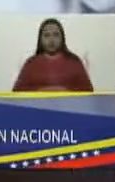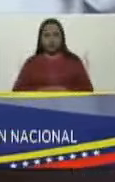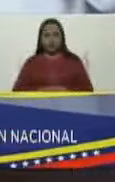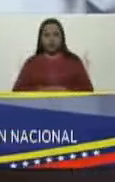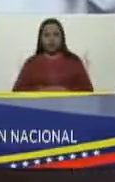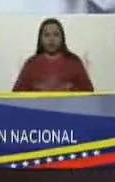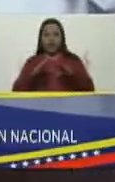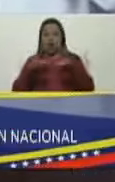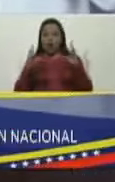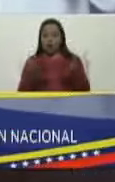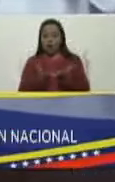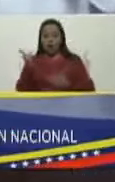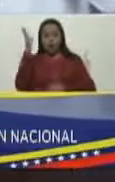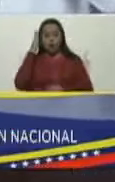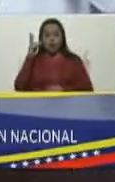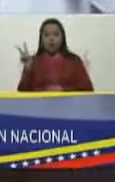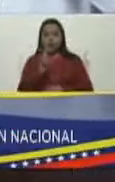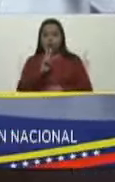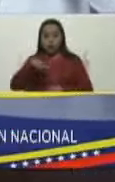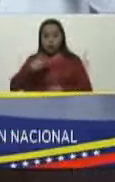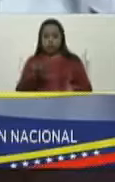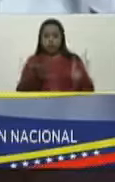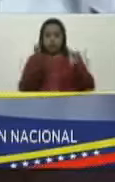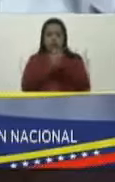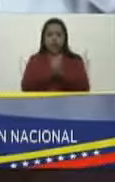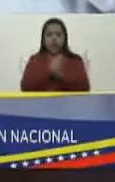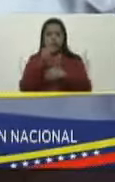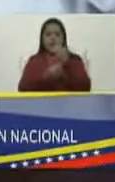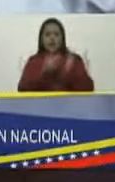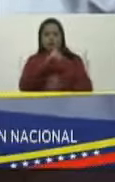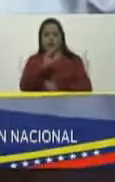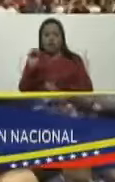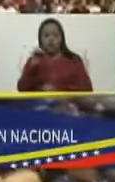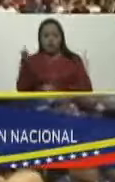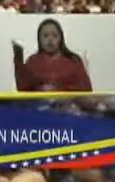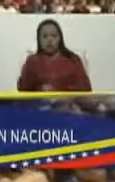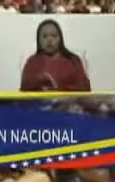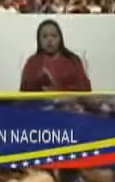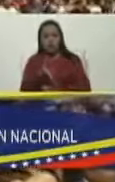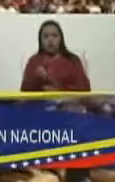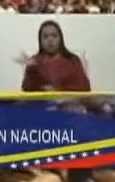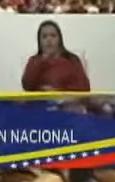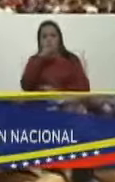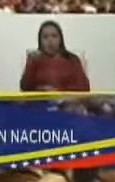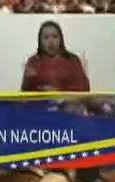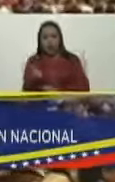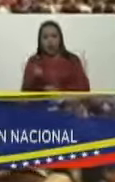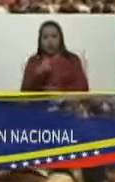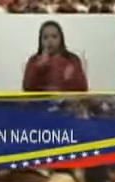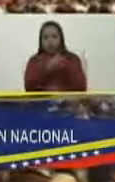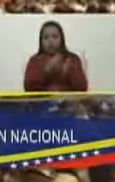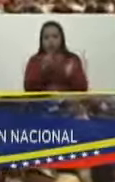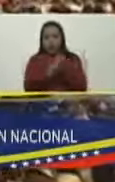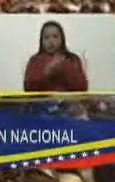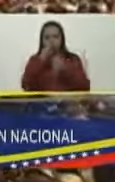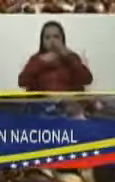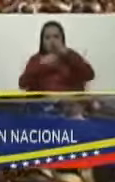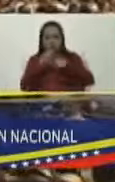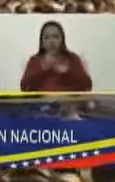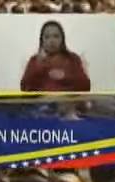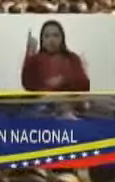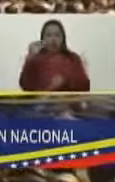tener abastecimiento 100% a mejores precios por primera vez en 100